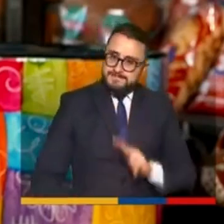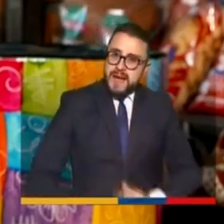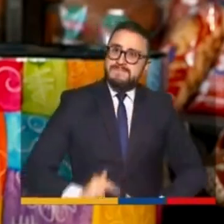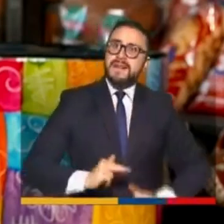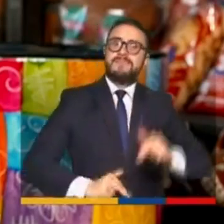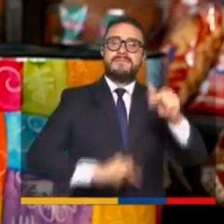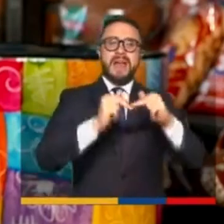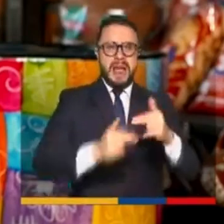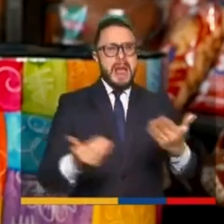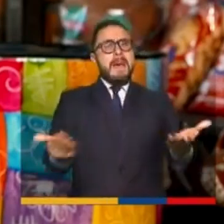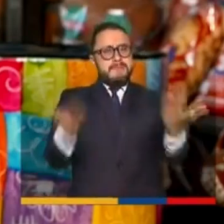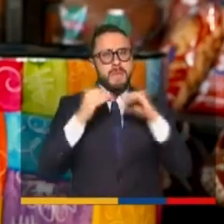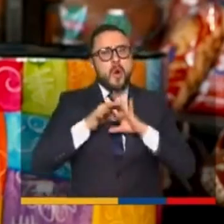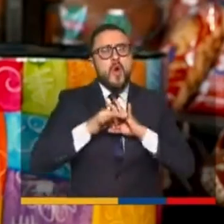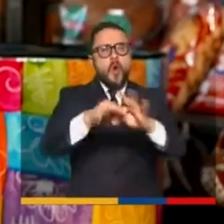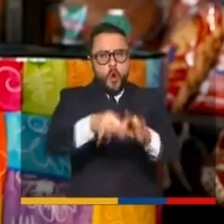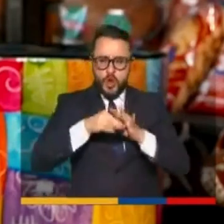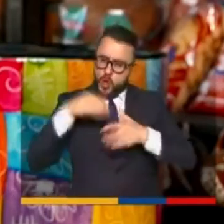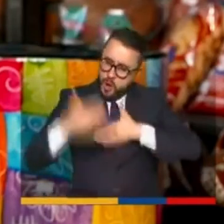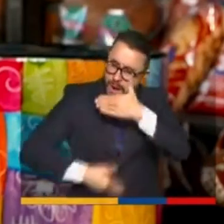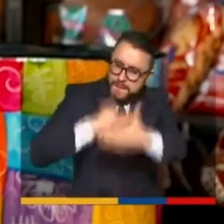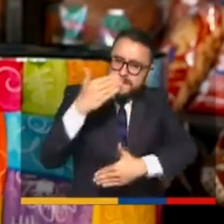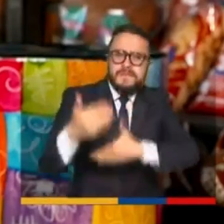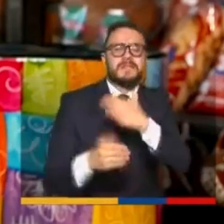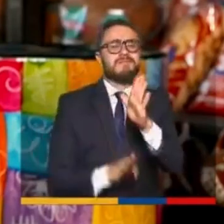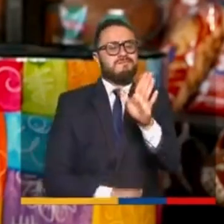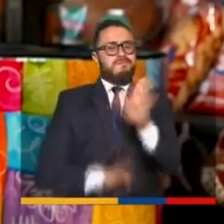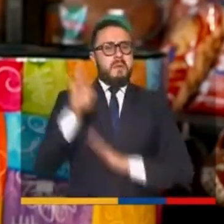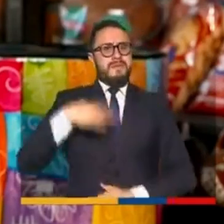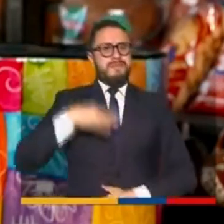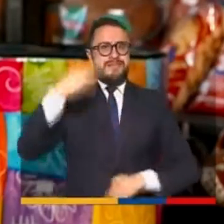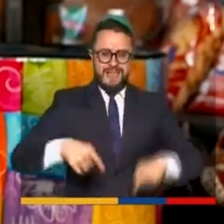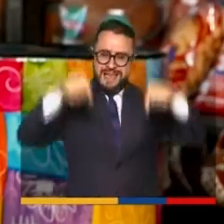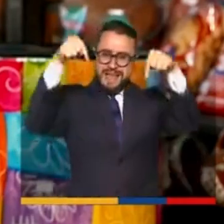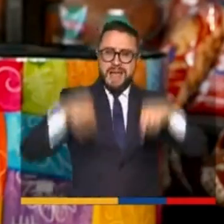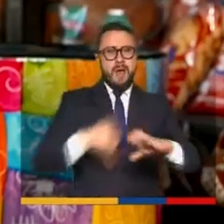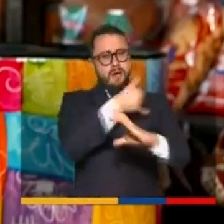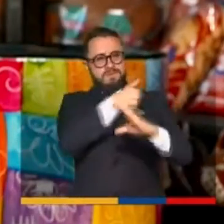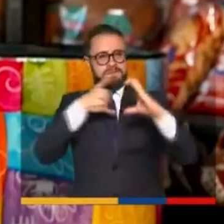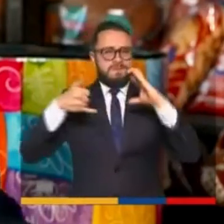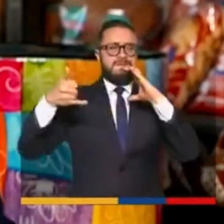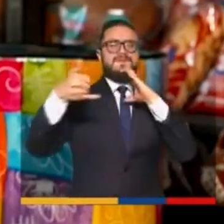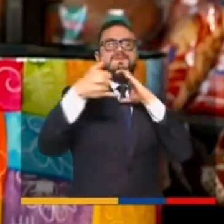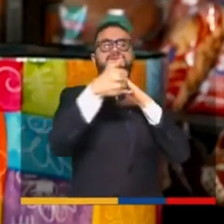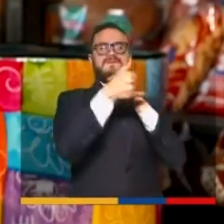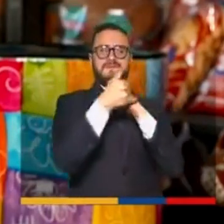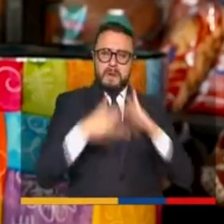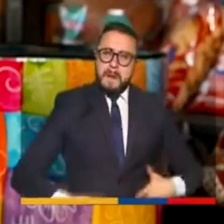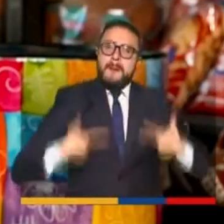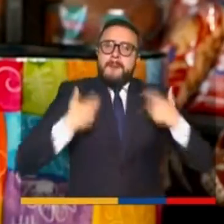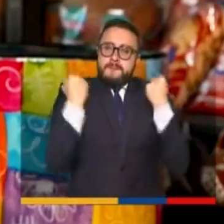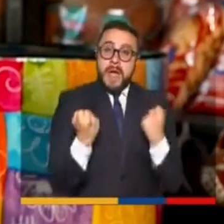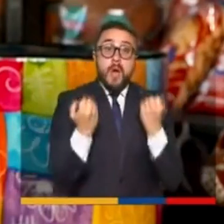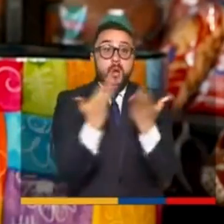dignidad. Esta es la potencia mundial de la vida. Gracias por escucharme, muy amables.